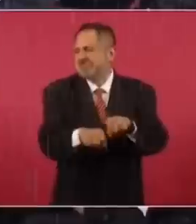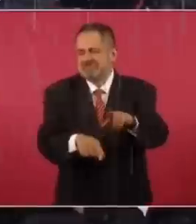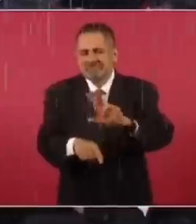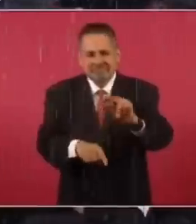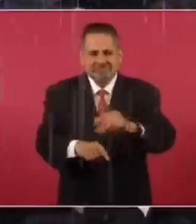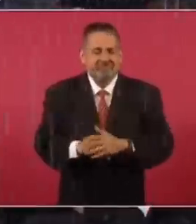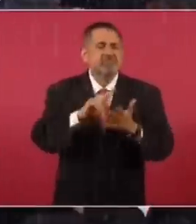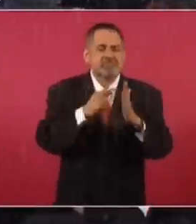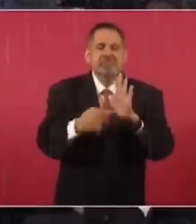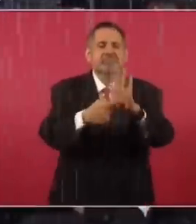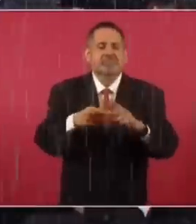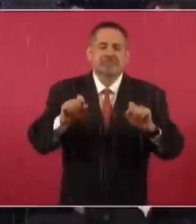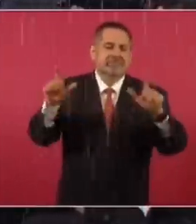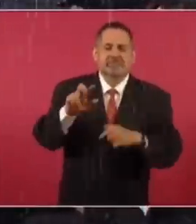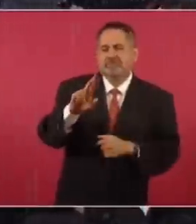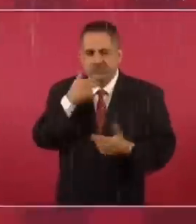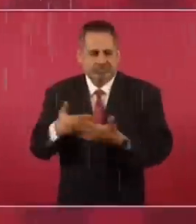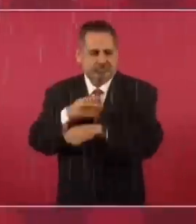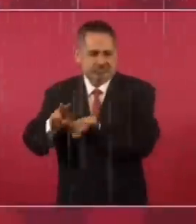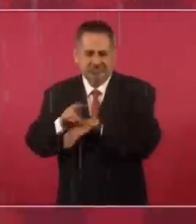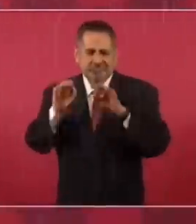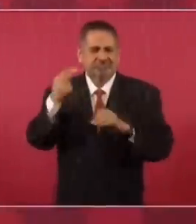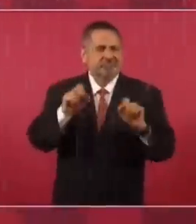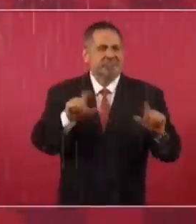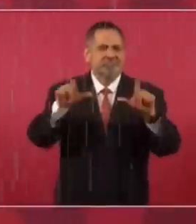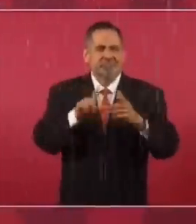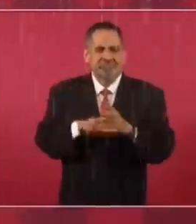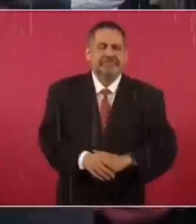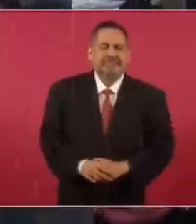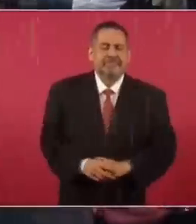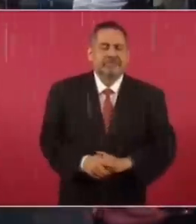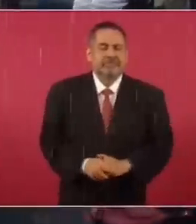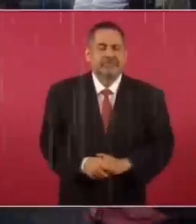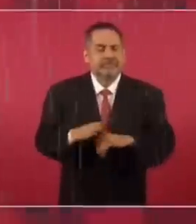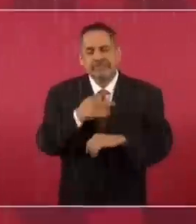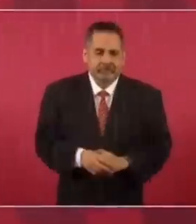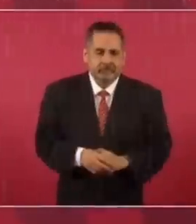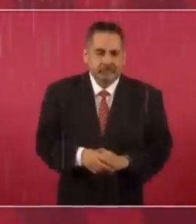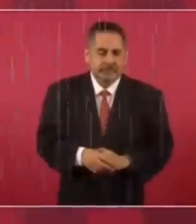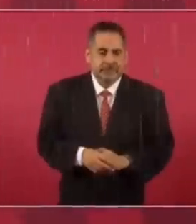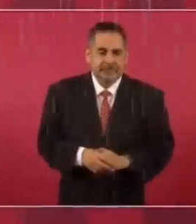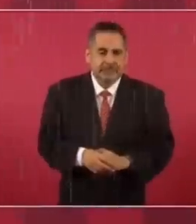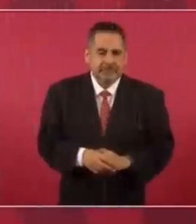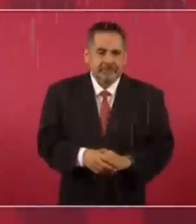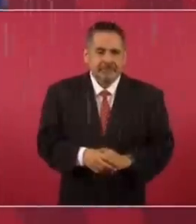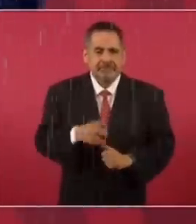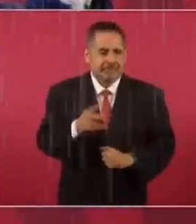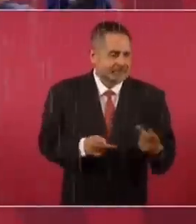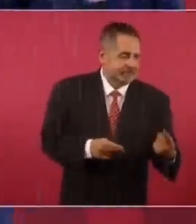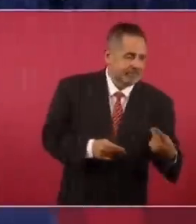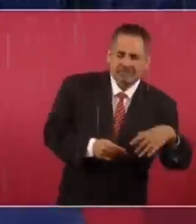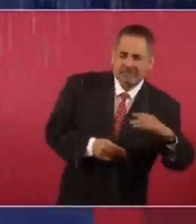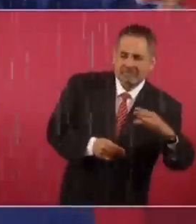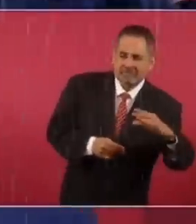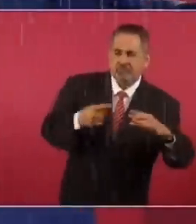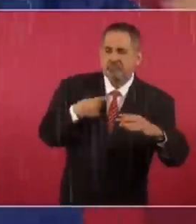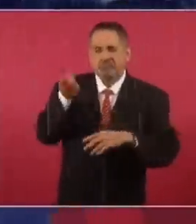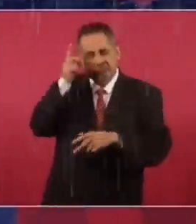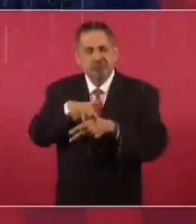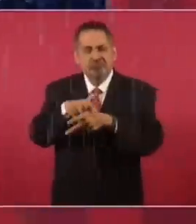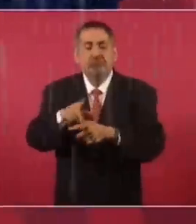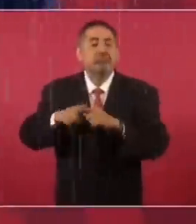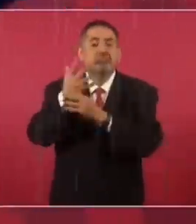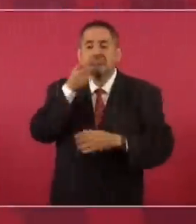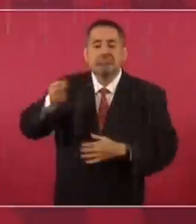resulta. Vuélveles a poner a Rubén Darío. ¡Producción! Se llama la calumnia. Porque eso que dicen, que si los perros ladran es porque vamos caminando, Sancho,